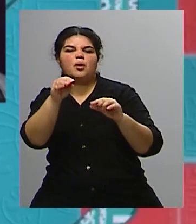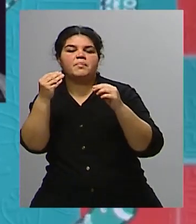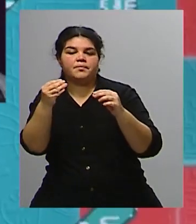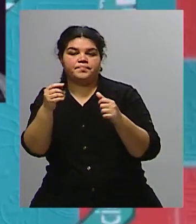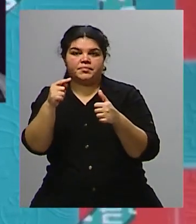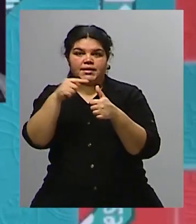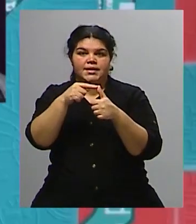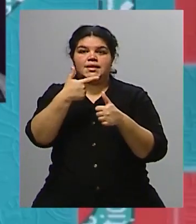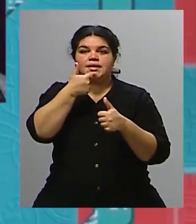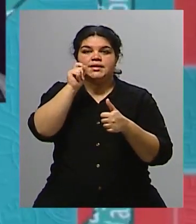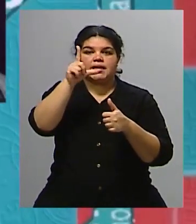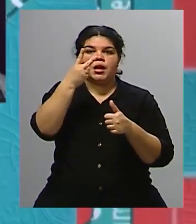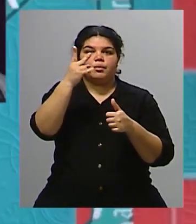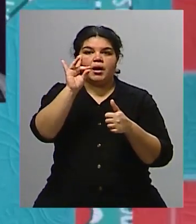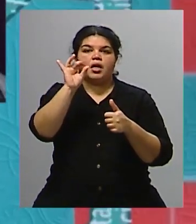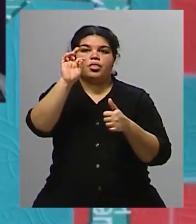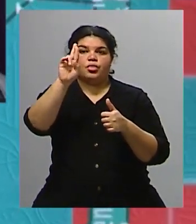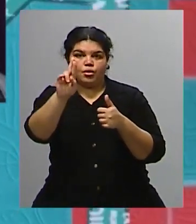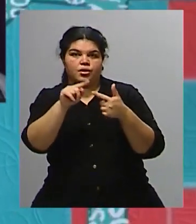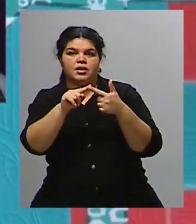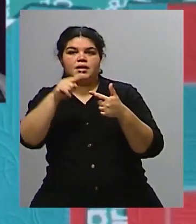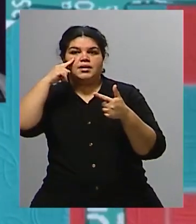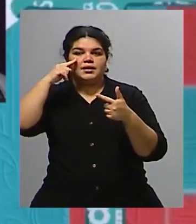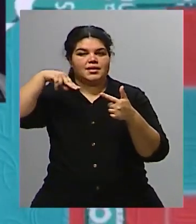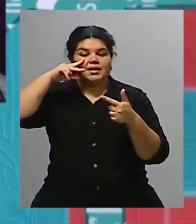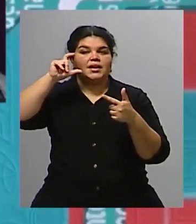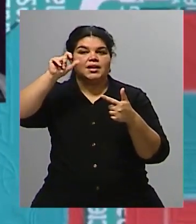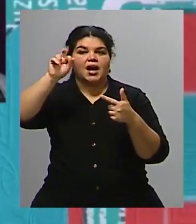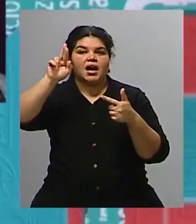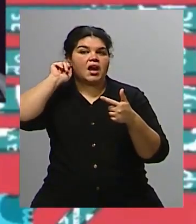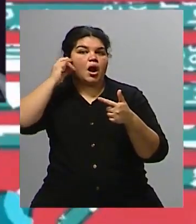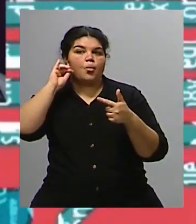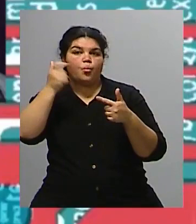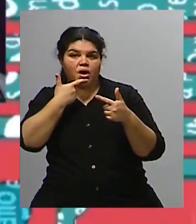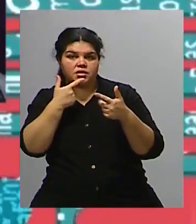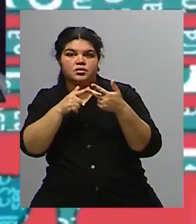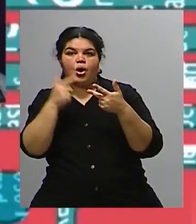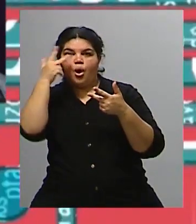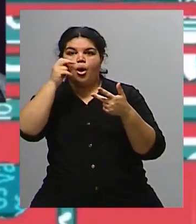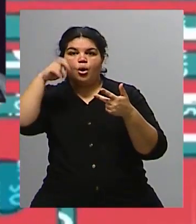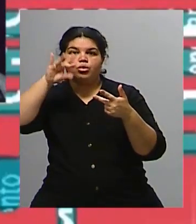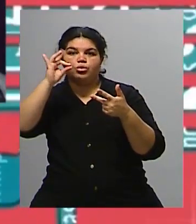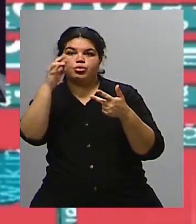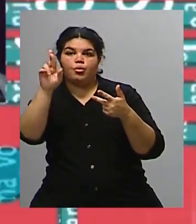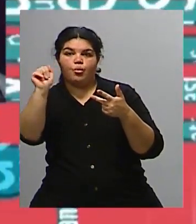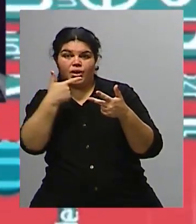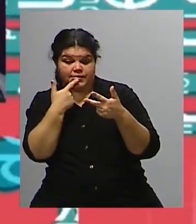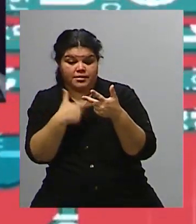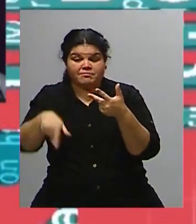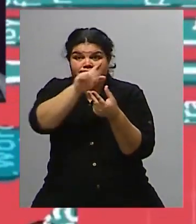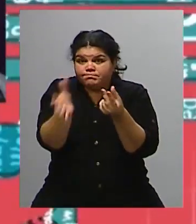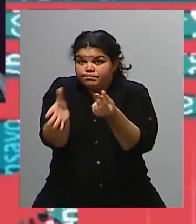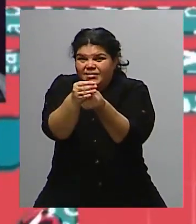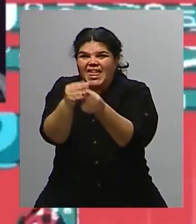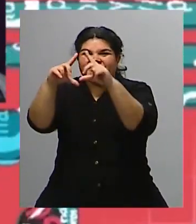El Salvador, Guatemala y Honduras en Centroamérica. Personas que se tienen que ir de sus lugares porque las cuestiones económicas son realmente muy